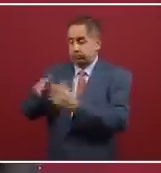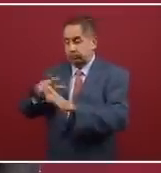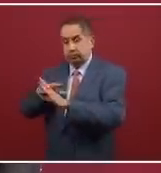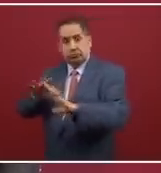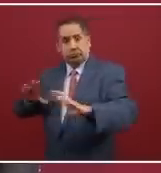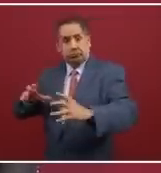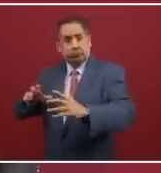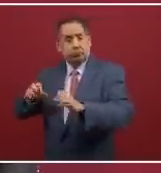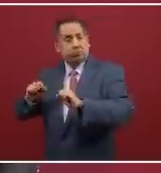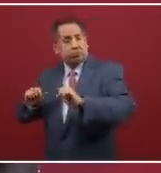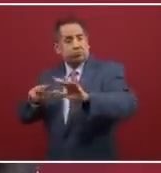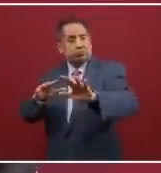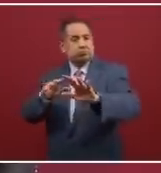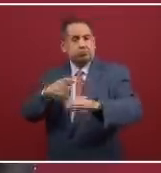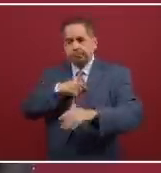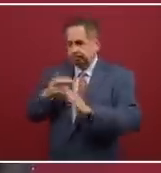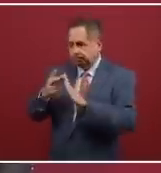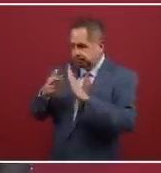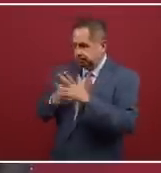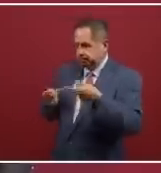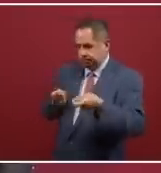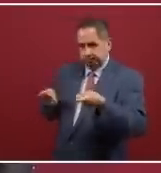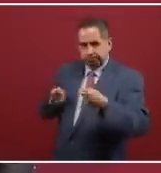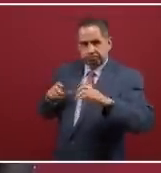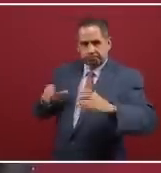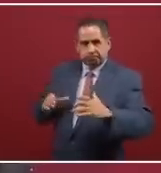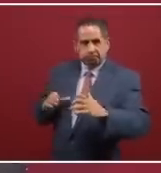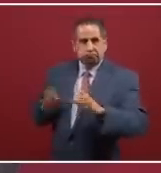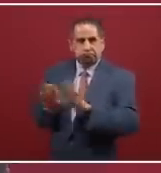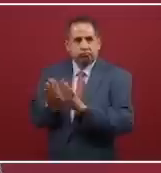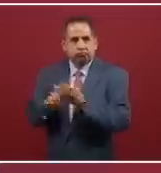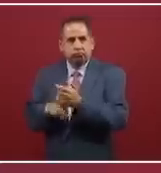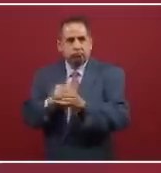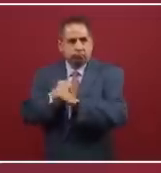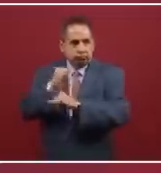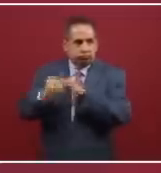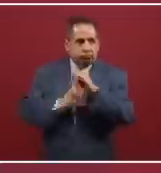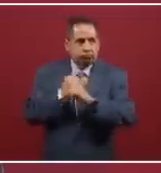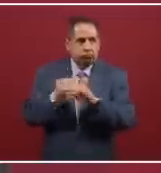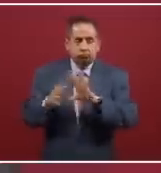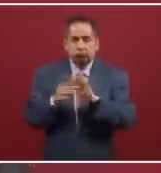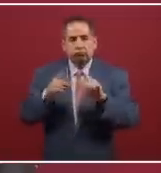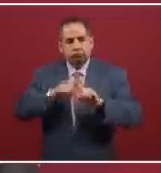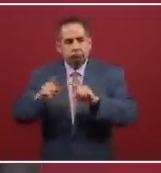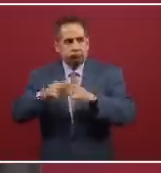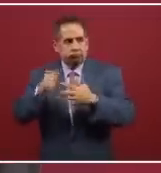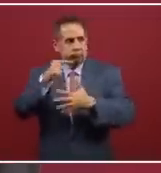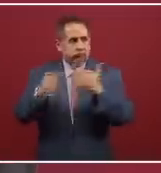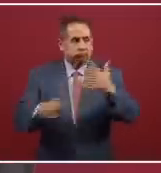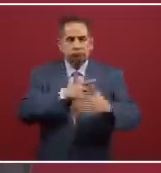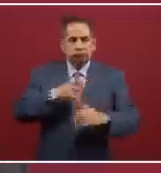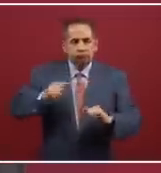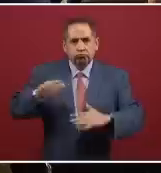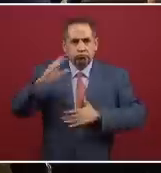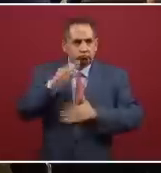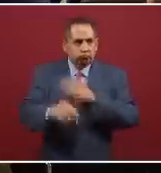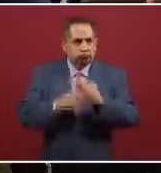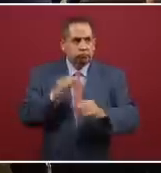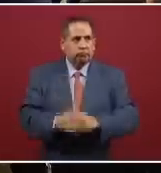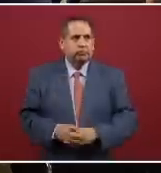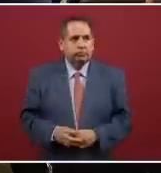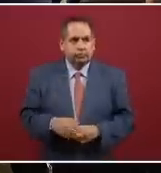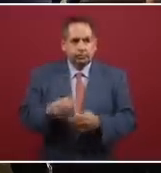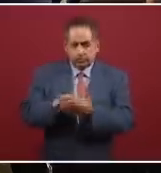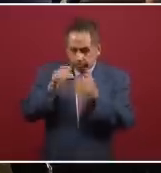de acuerdo a nuestras leyes y a los compromisos que tenemos a nivel internacional y de cuál los principios que tiene este gobierno muchas